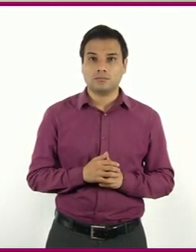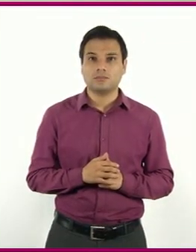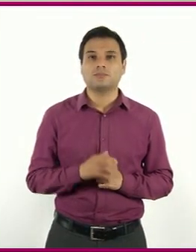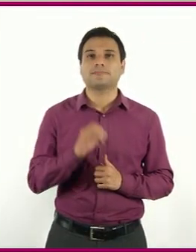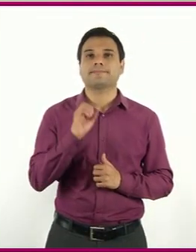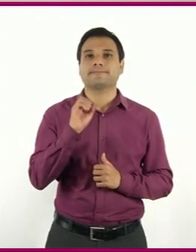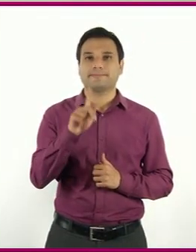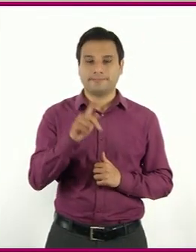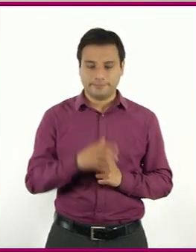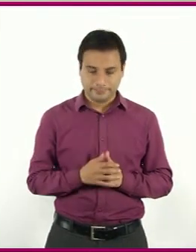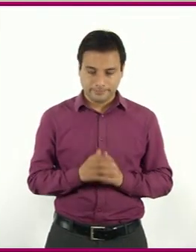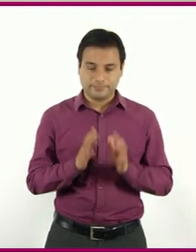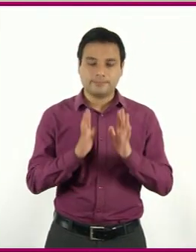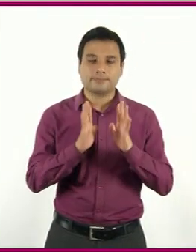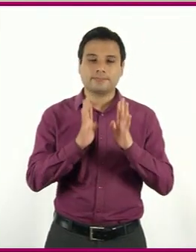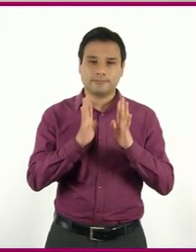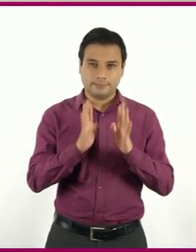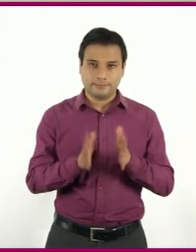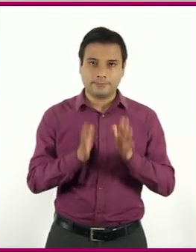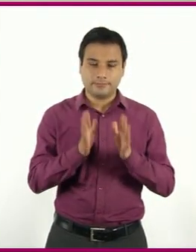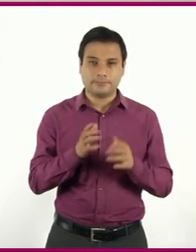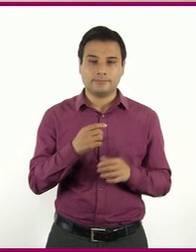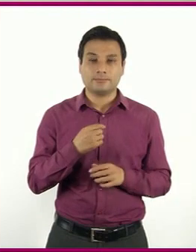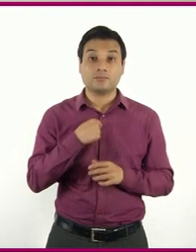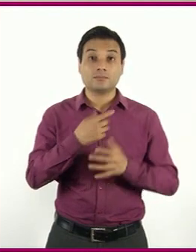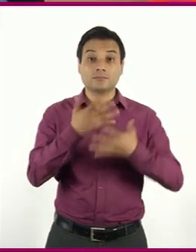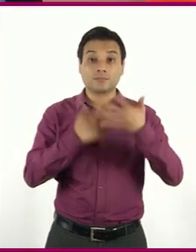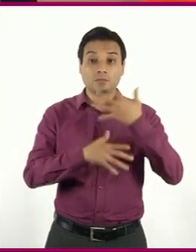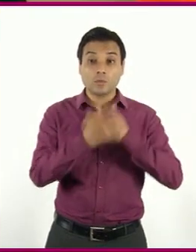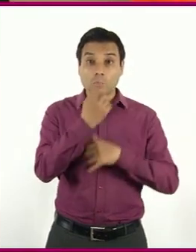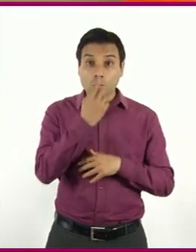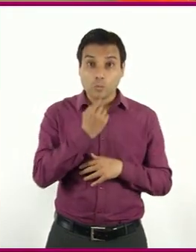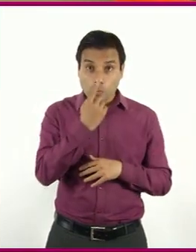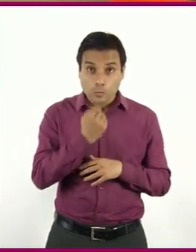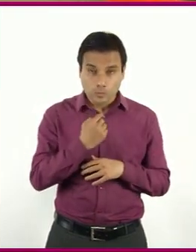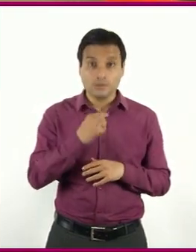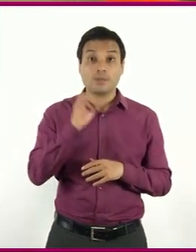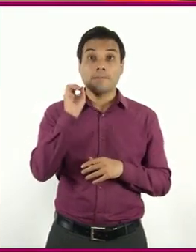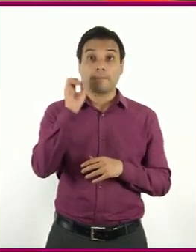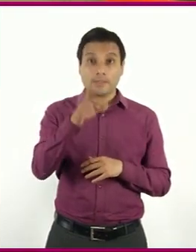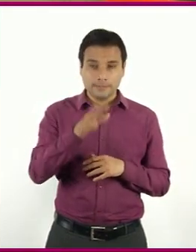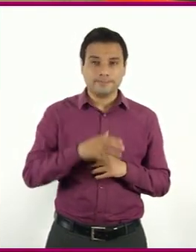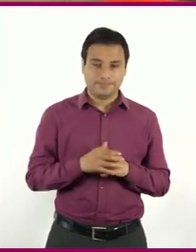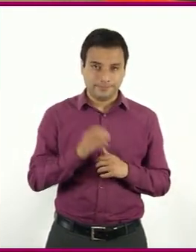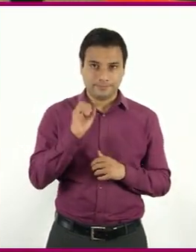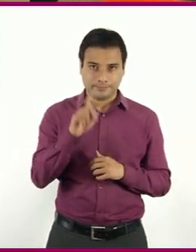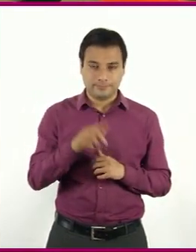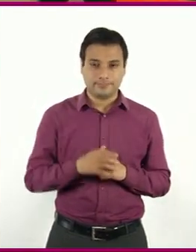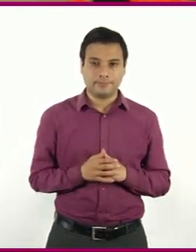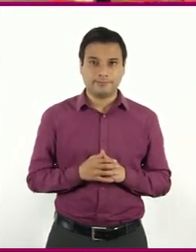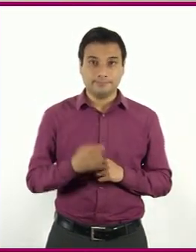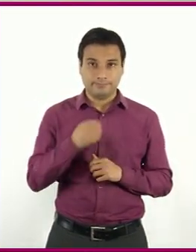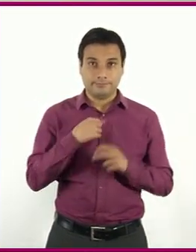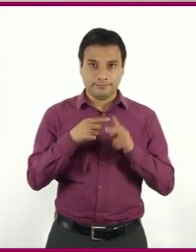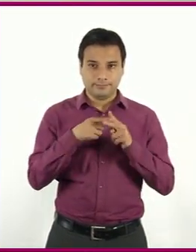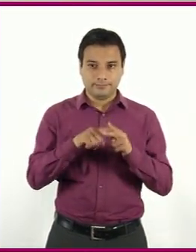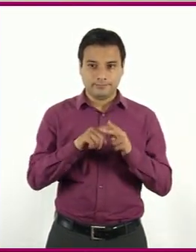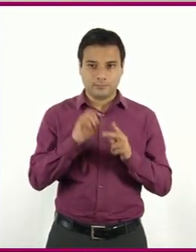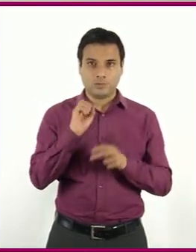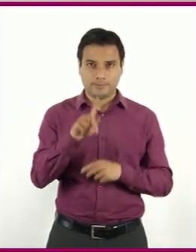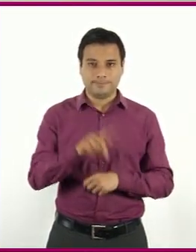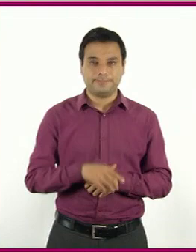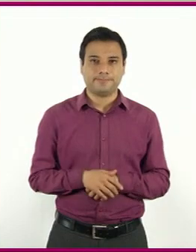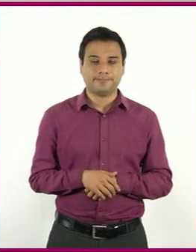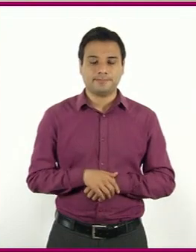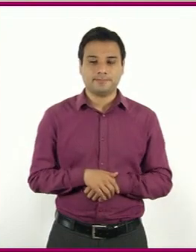rojo. Exactamente. Muy bien. Sencillo. Hacemos cuatro cada quien. ¿Perfecto? Perfecto. Muy bien, ¿inicio yo, entonces? Inicias.